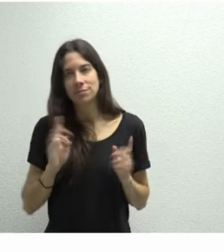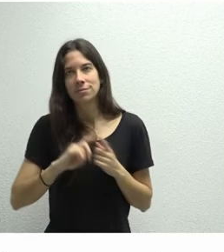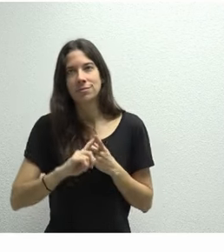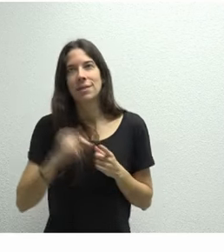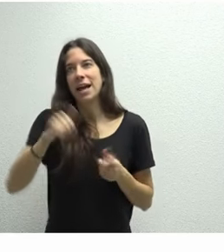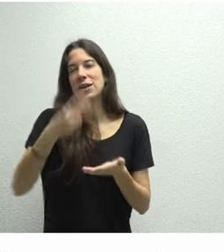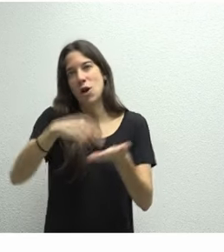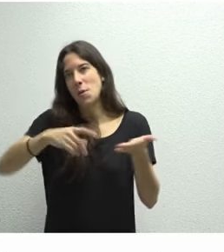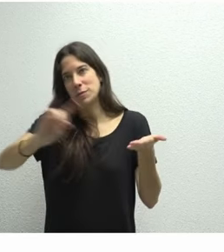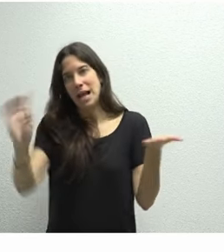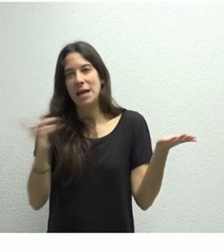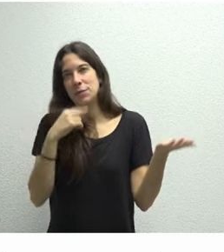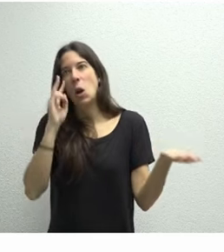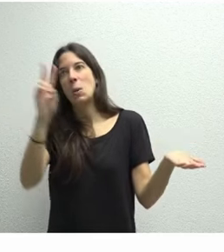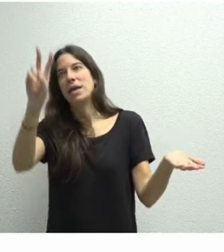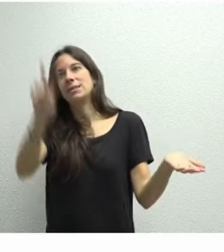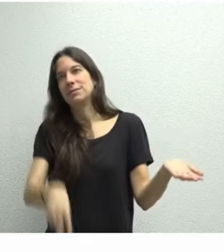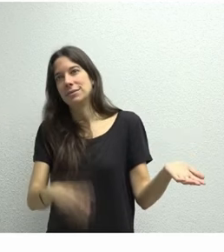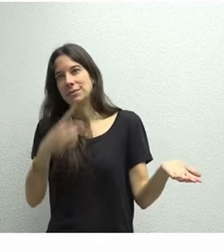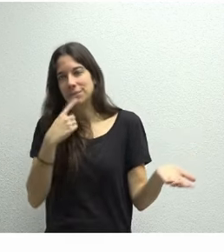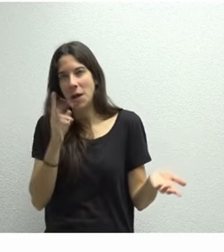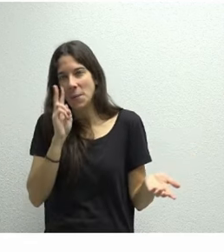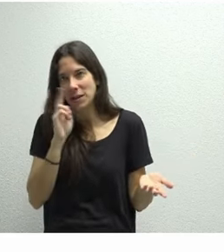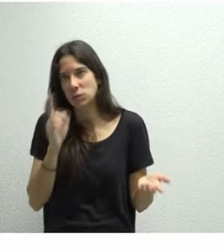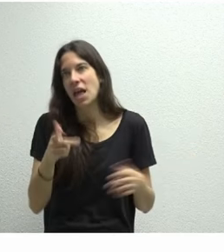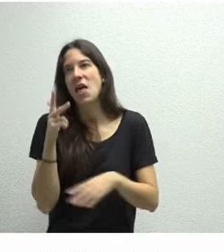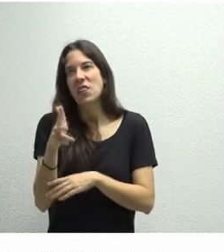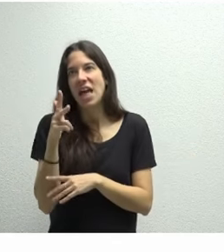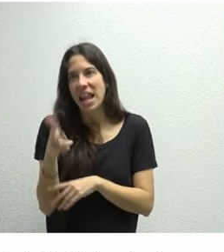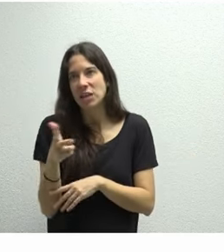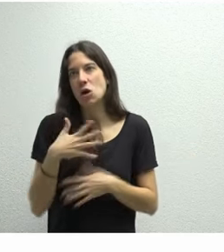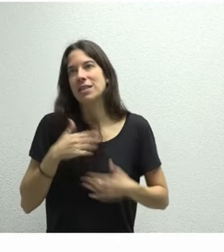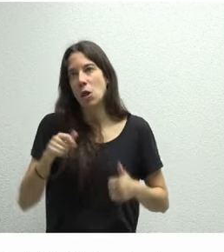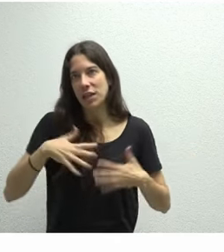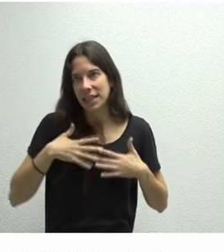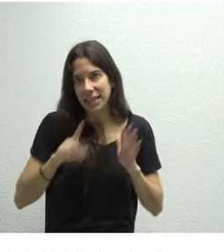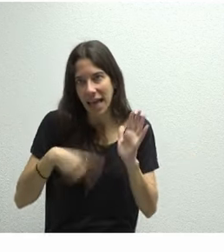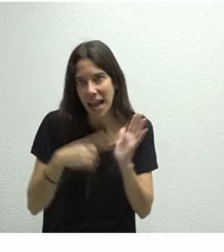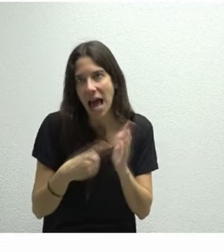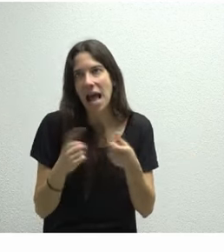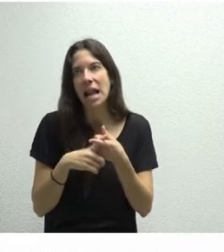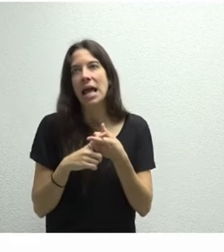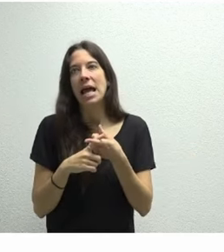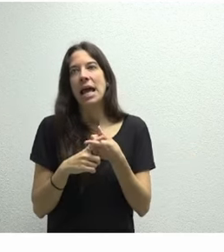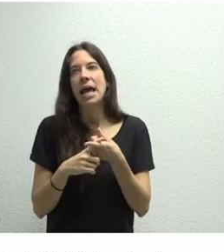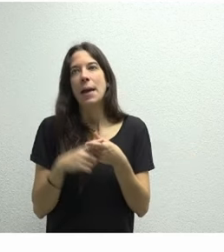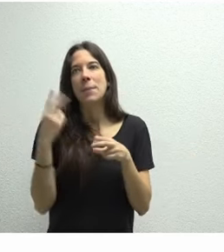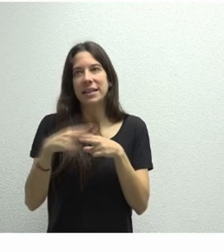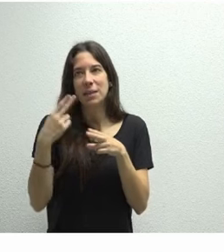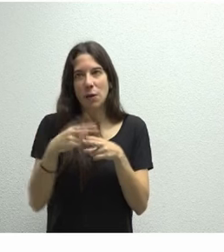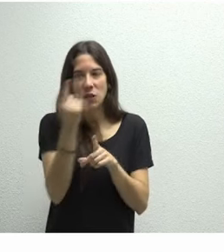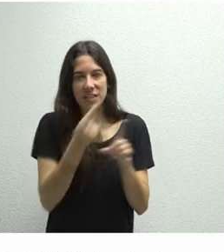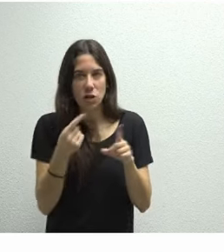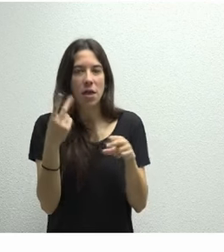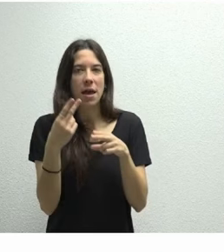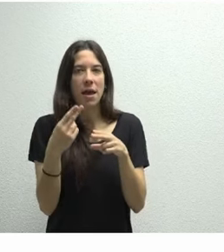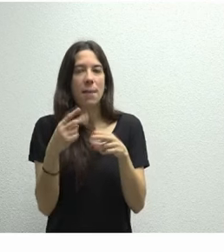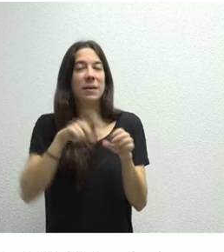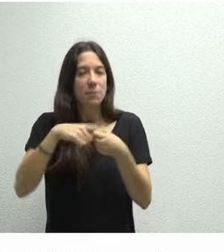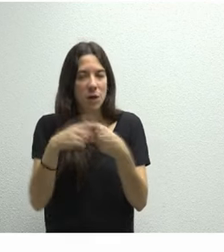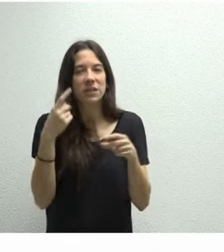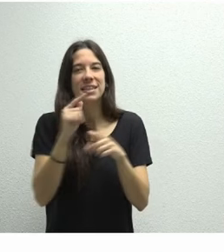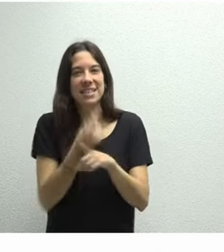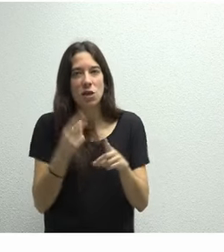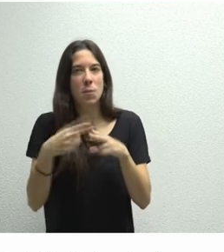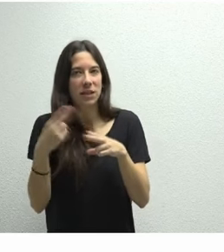leer aquí porque si lo veis pues derecho de salud integral participando en diseño deción de políticas públicas estudios que aporten datos mapas sociosanitarios